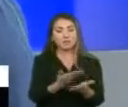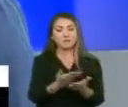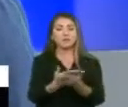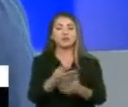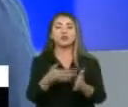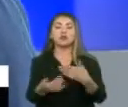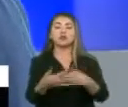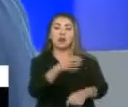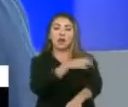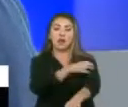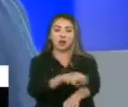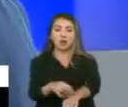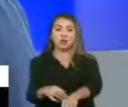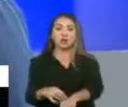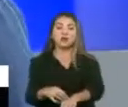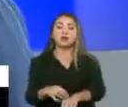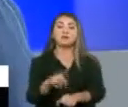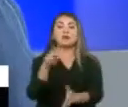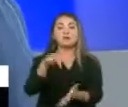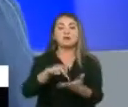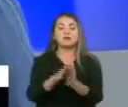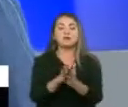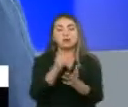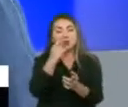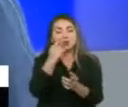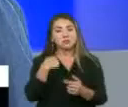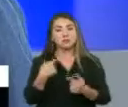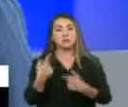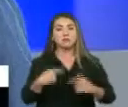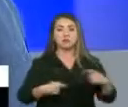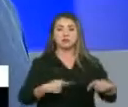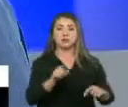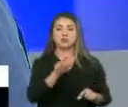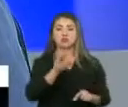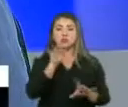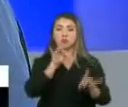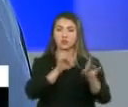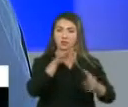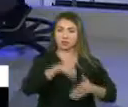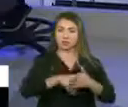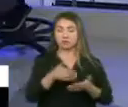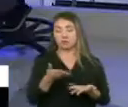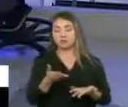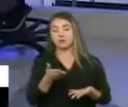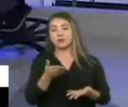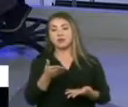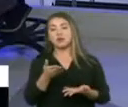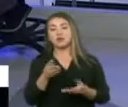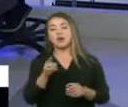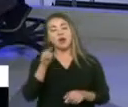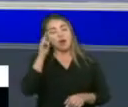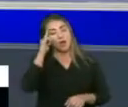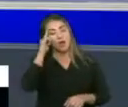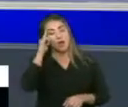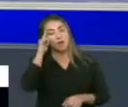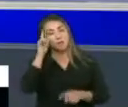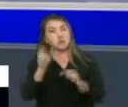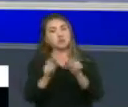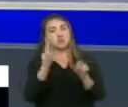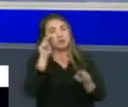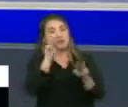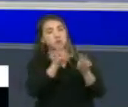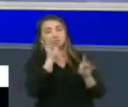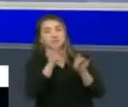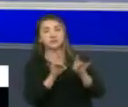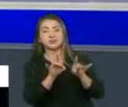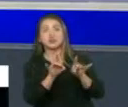regiones, donde los parlamentarios son muy conocidos por parte de las personas que son los electores, finalmente. Diputado, más allá, la interpretación que la gente tiene muchas veces